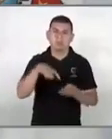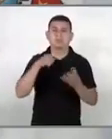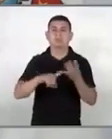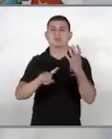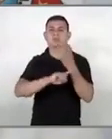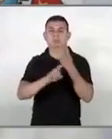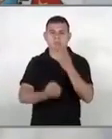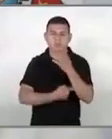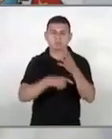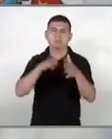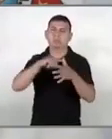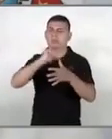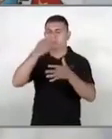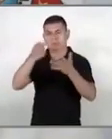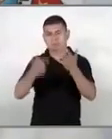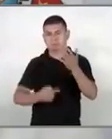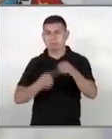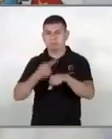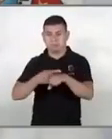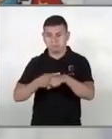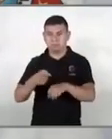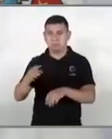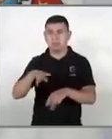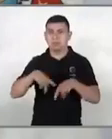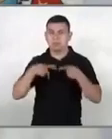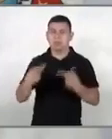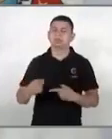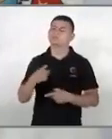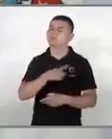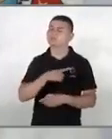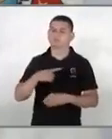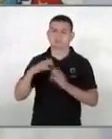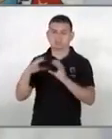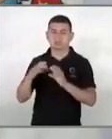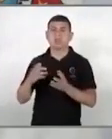embarazadas o cualquier otra enfermedad que causa inmunosupresión. Quedémonos en casa. Muchas gracias.